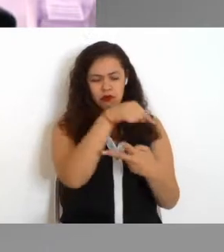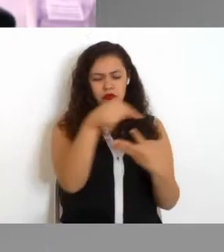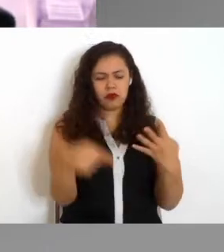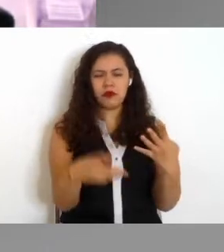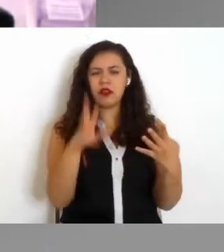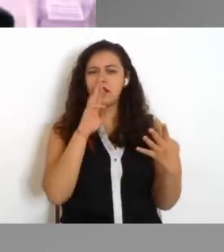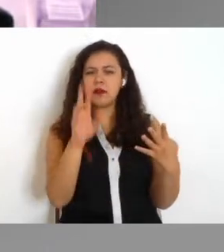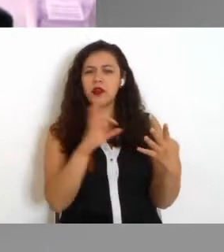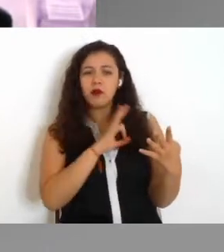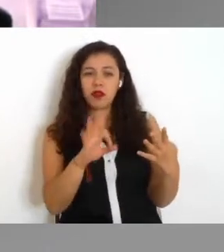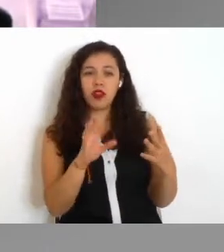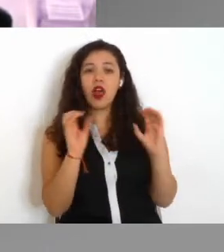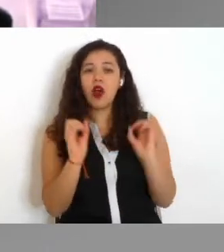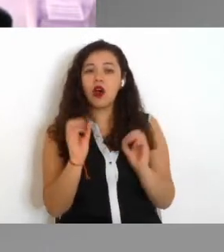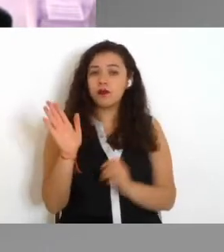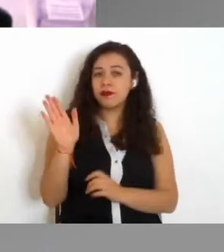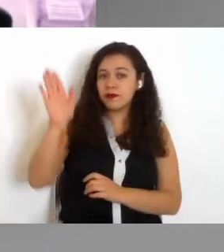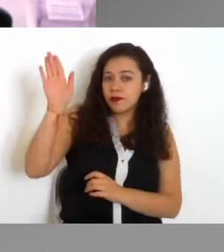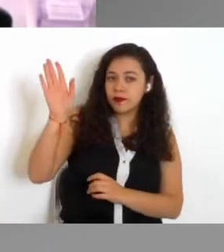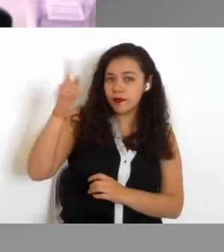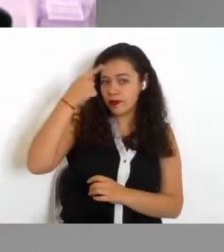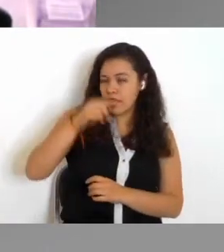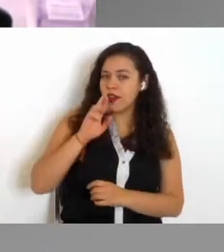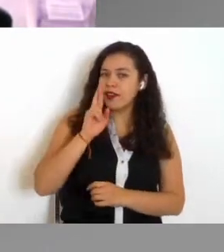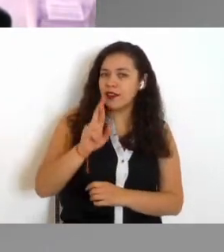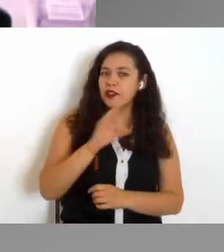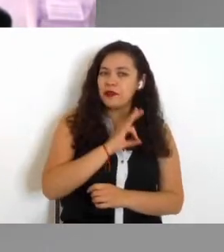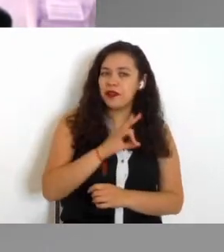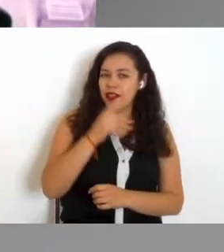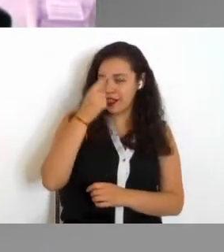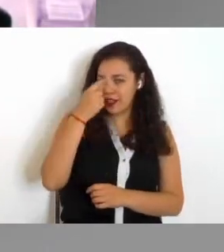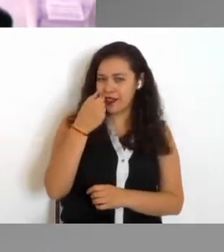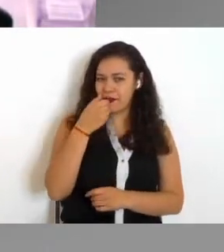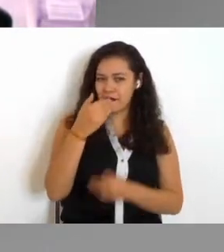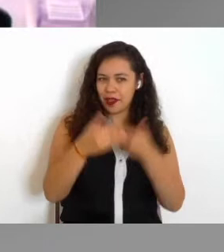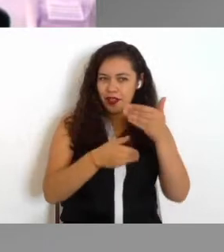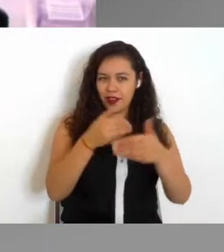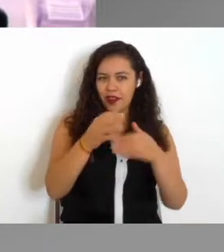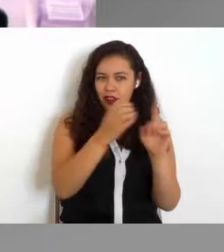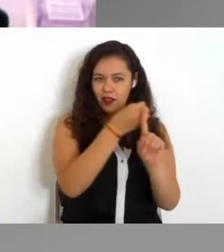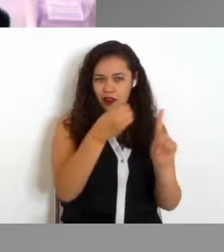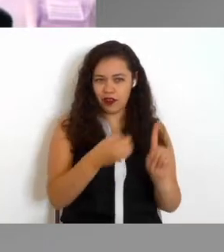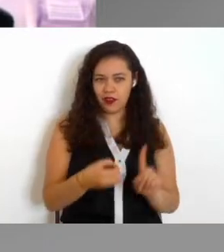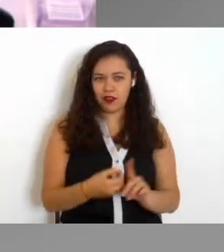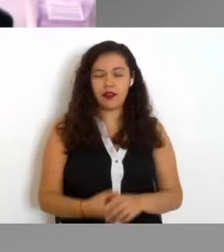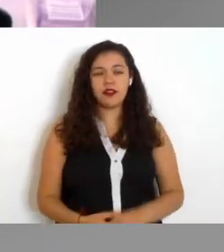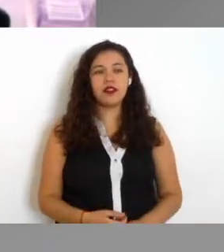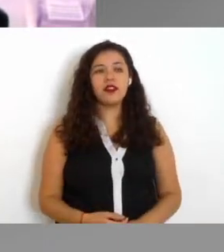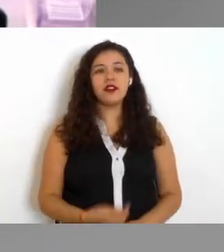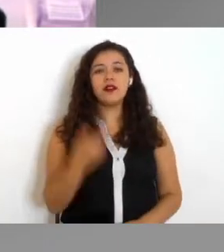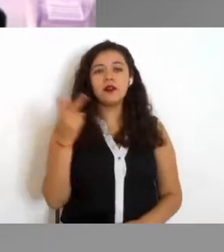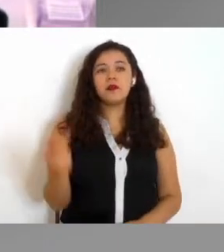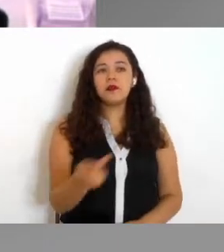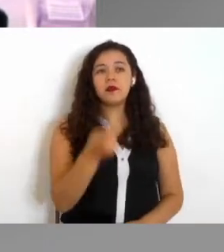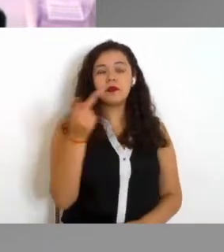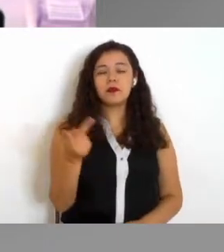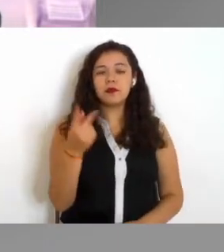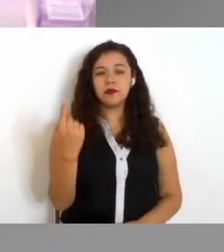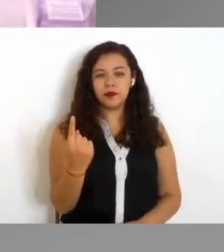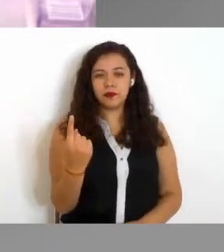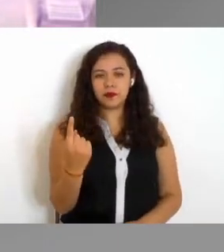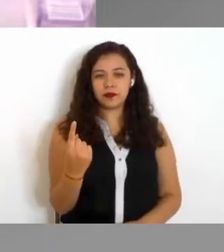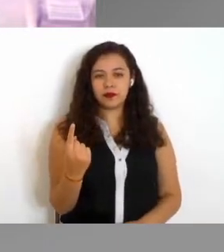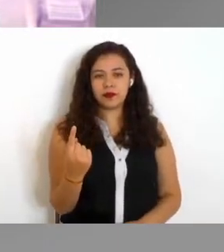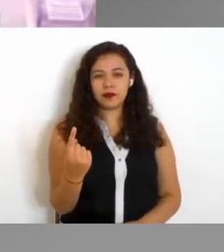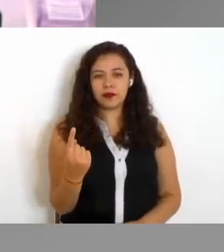o pueden levantar la mano para contestar de forma sucesiva, ¿de acuerdo? La primera pregunta sería, ¿cómo podemos ayudar a